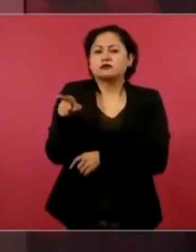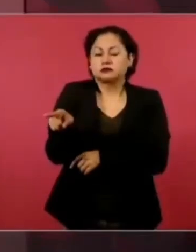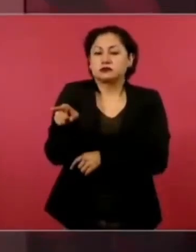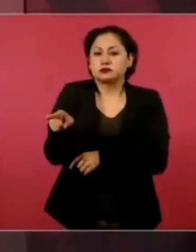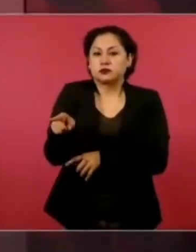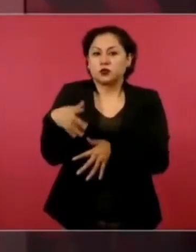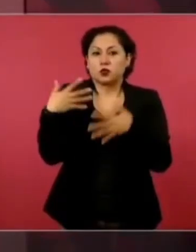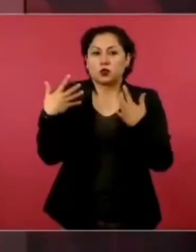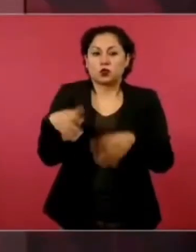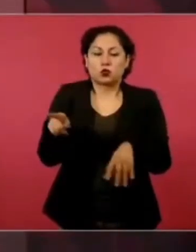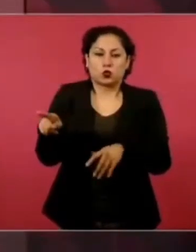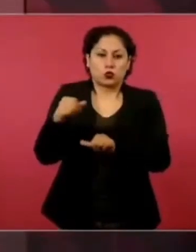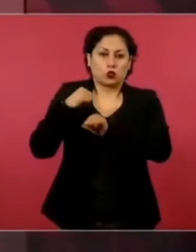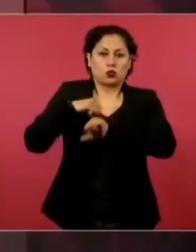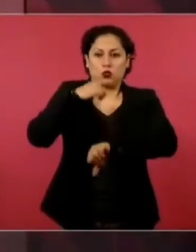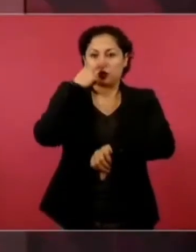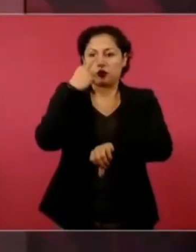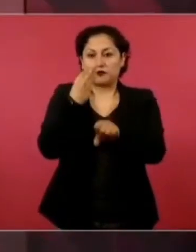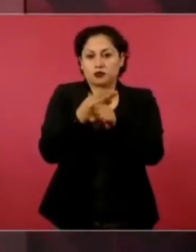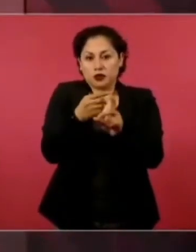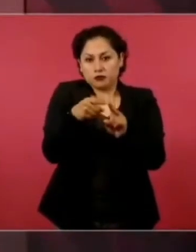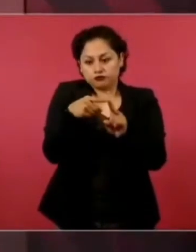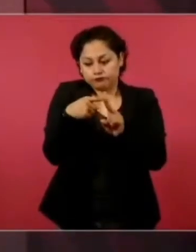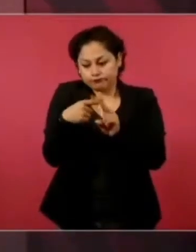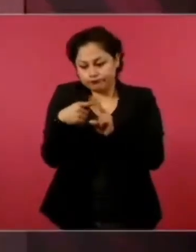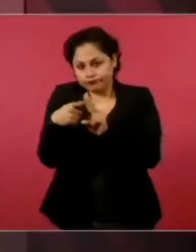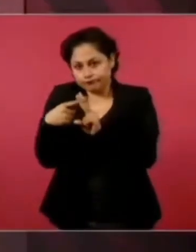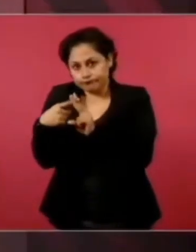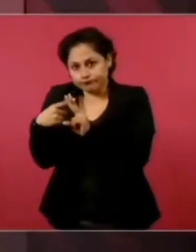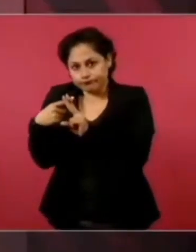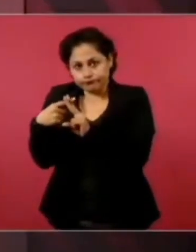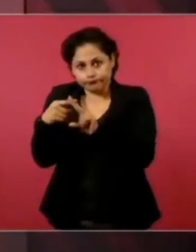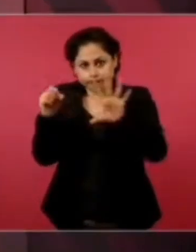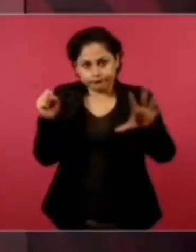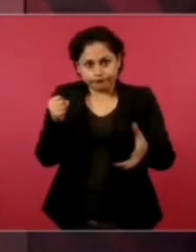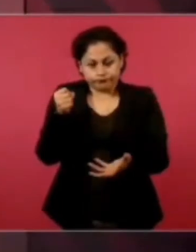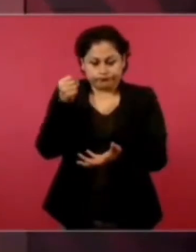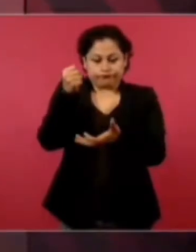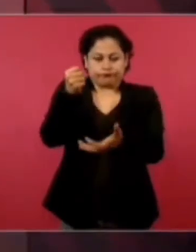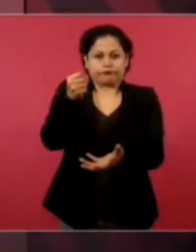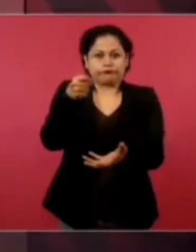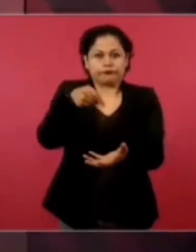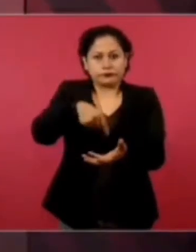presupuesto nacional, 9 billones.